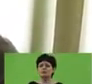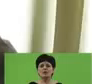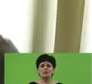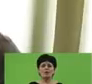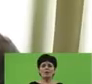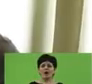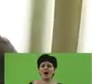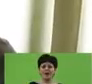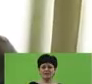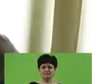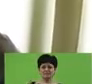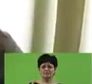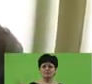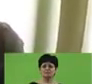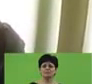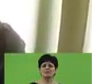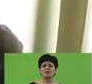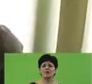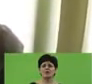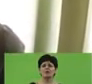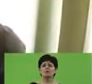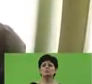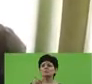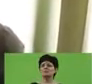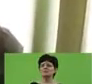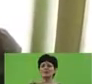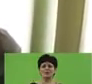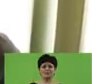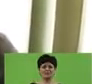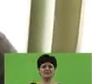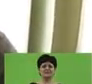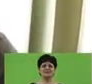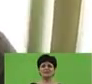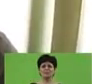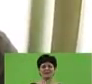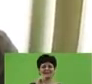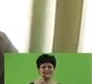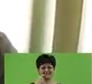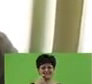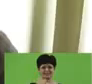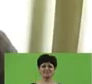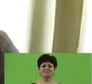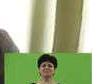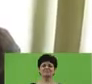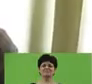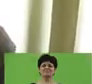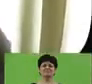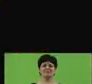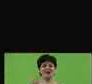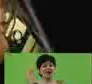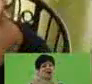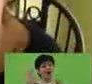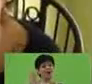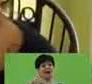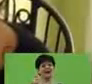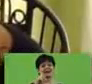cosas y lo vine a compartir con gente tan diversa en un lugar tan lindo y tan acogedor como el de María Elena.